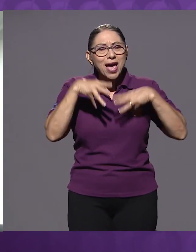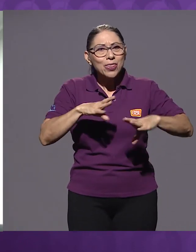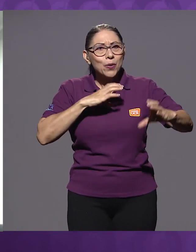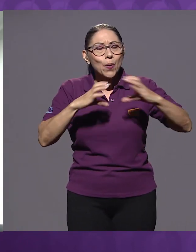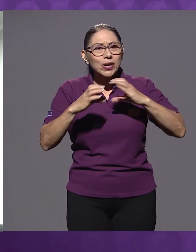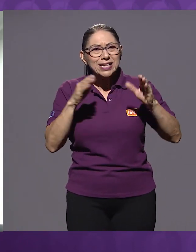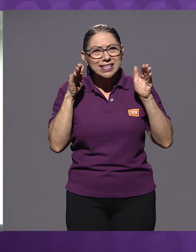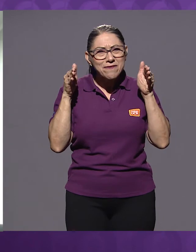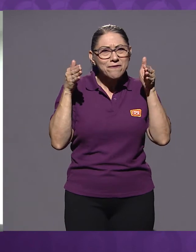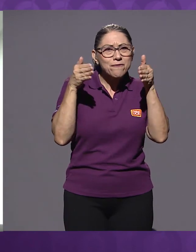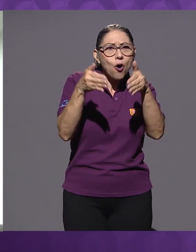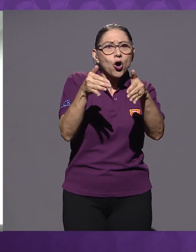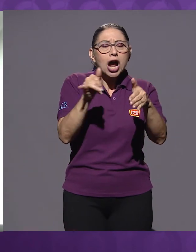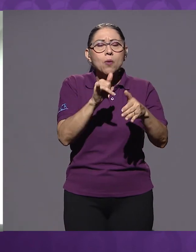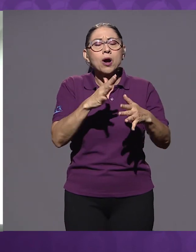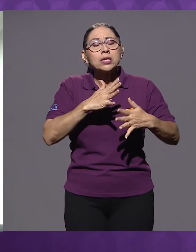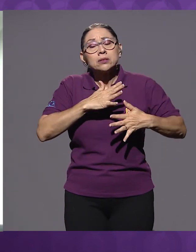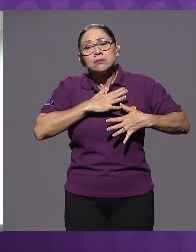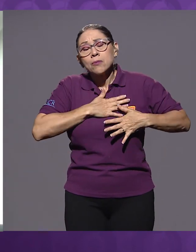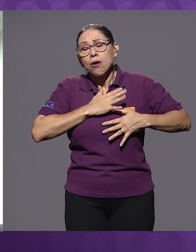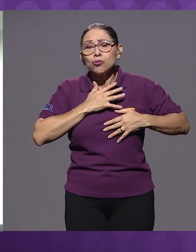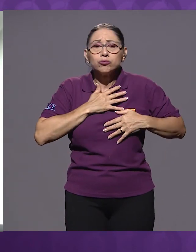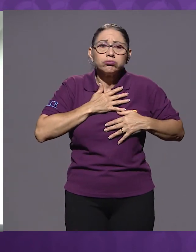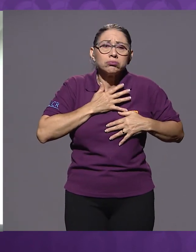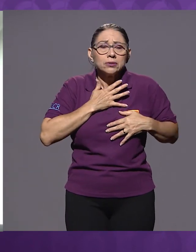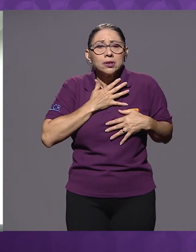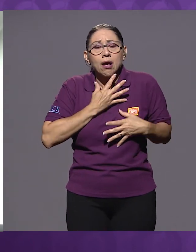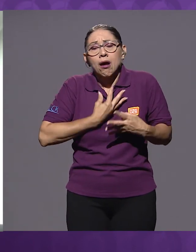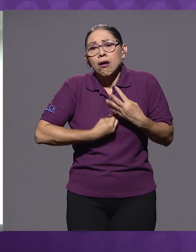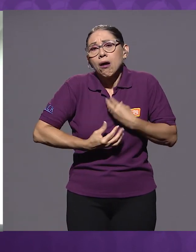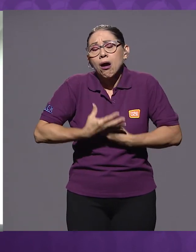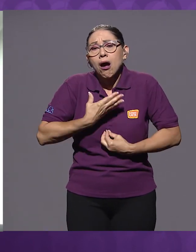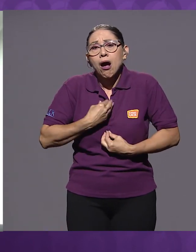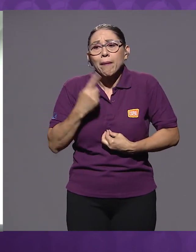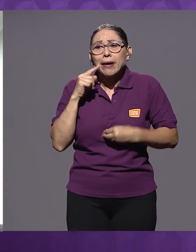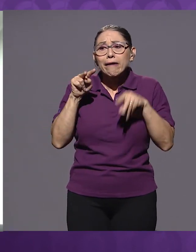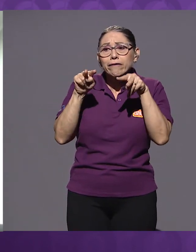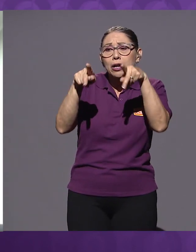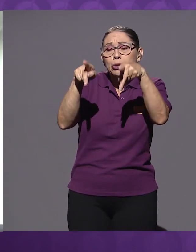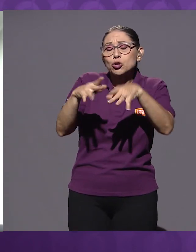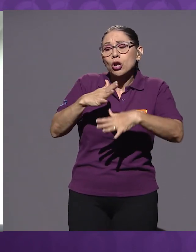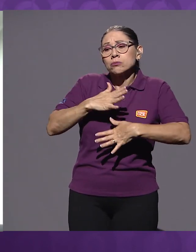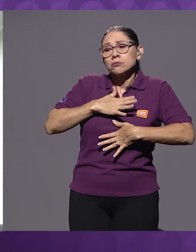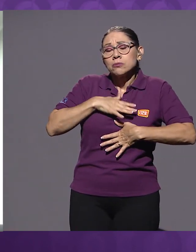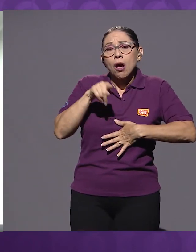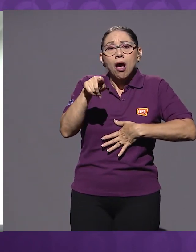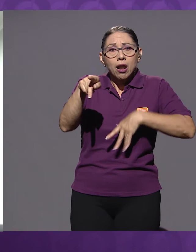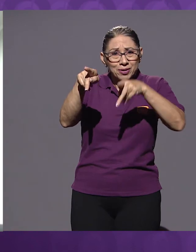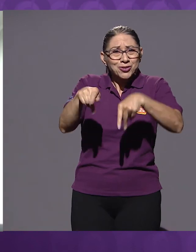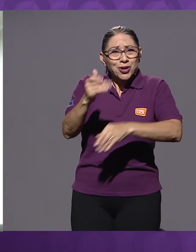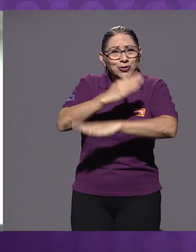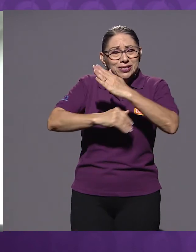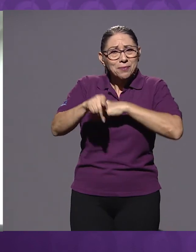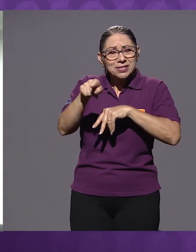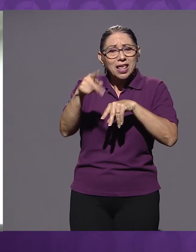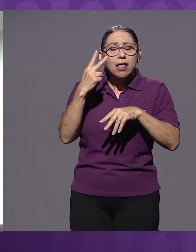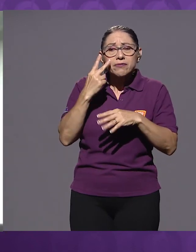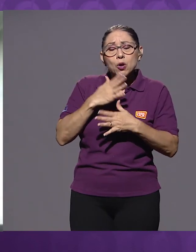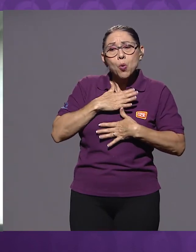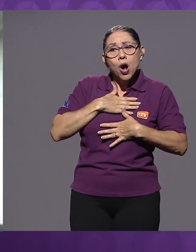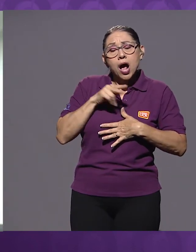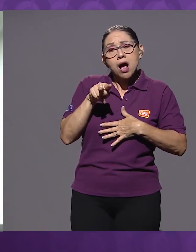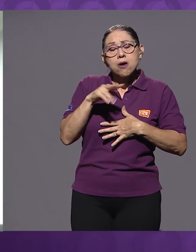como en el drama y le pone un enfoque como, digamos, victimizante a la